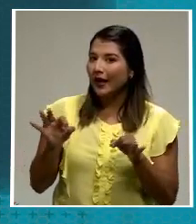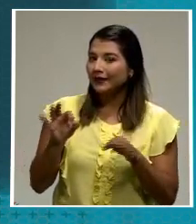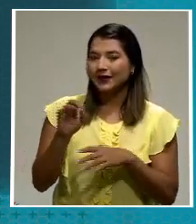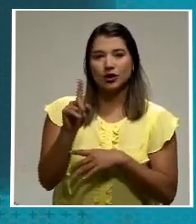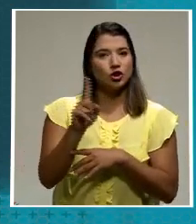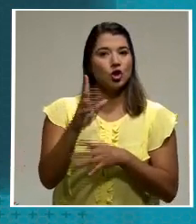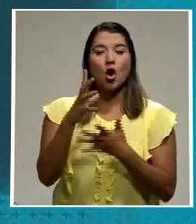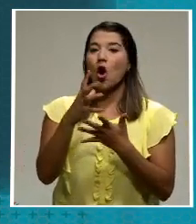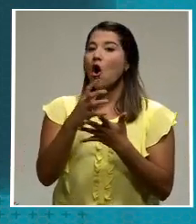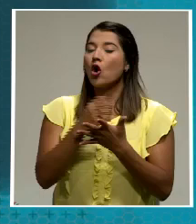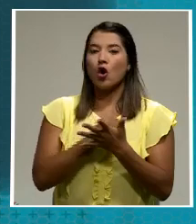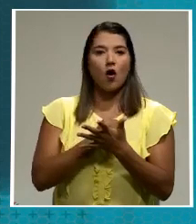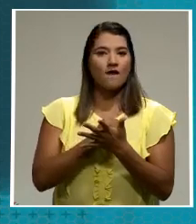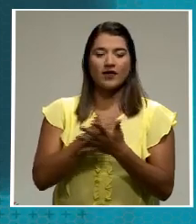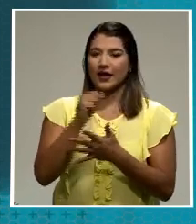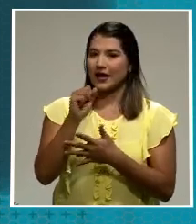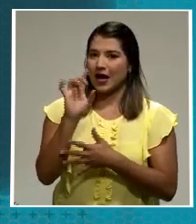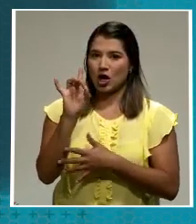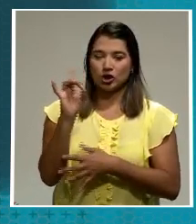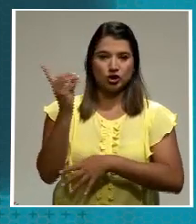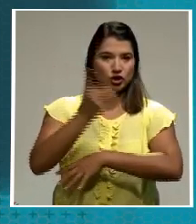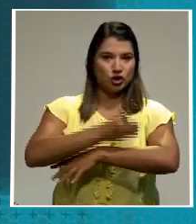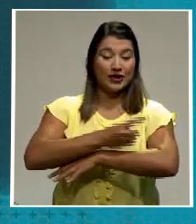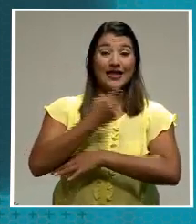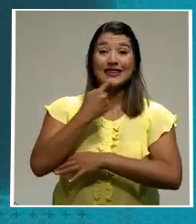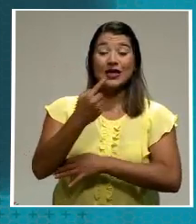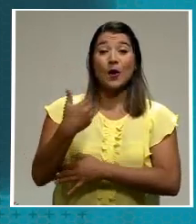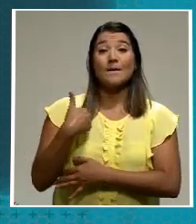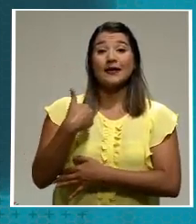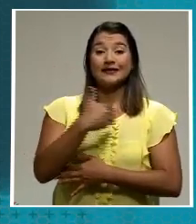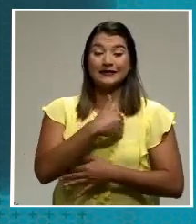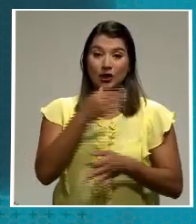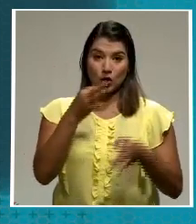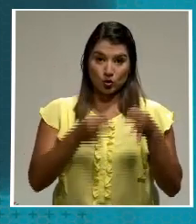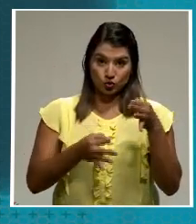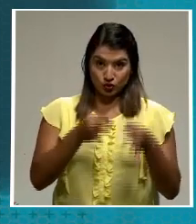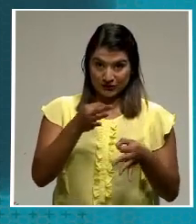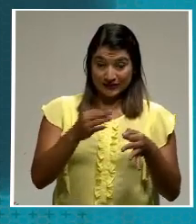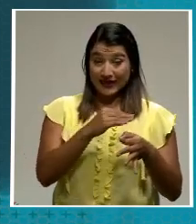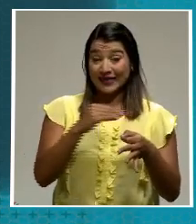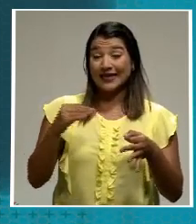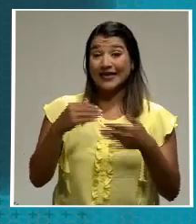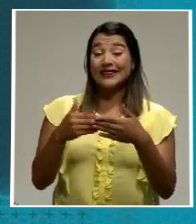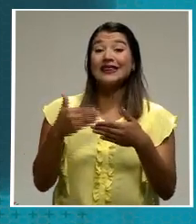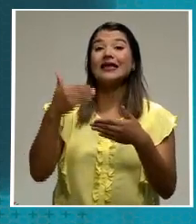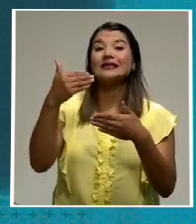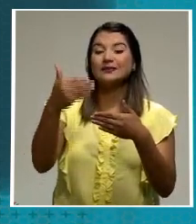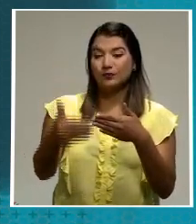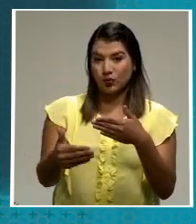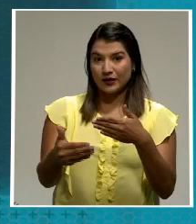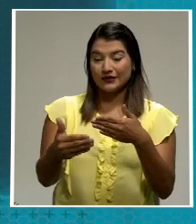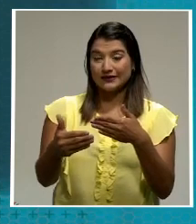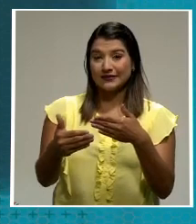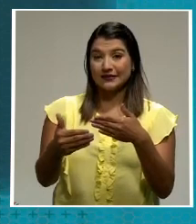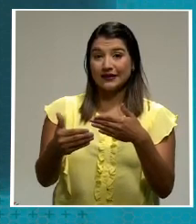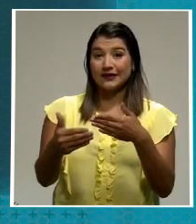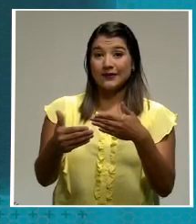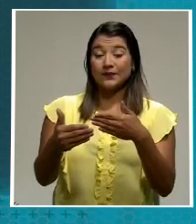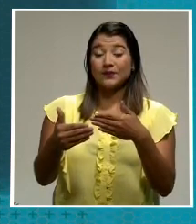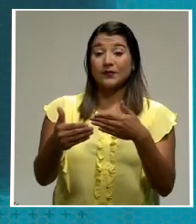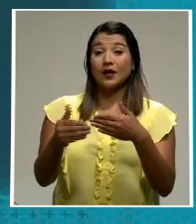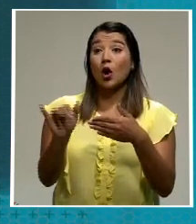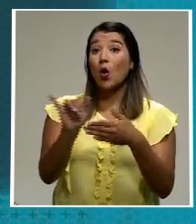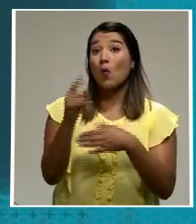8 días, según lo que dice el Ministerio de Justicia, y posterior a esto entonces es cuando se dará, lo vemos